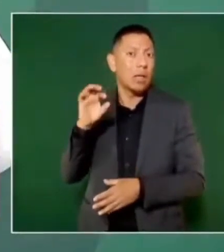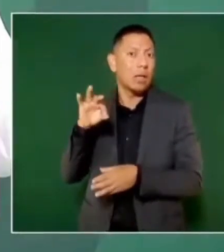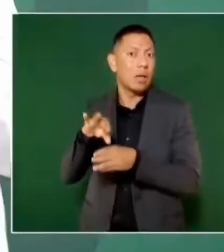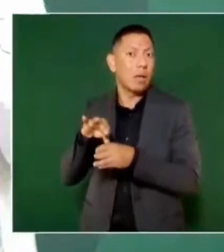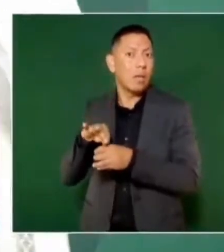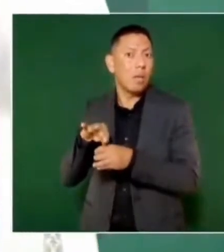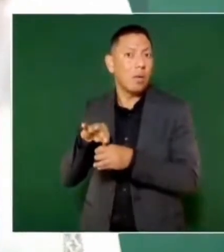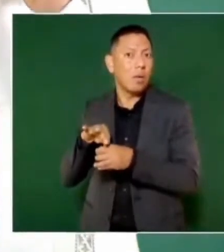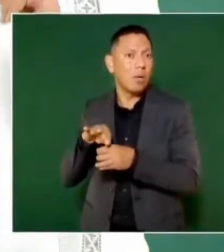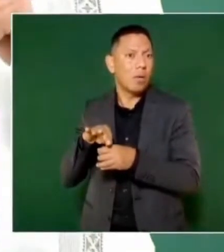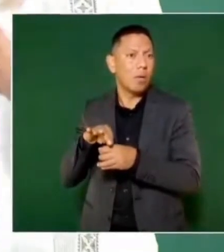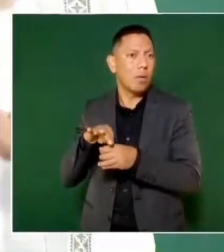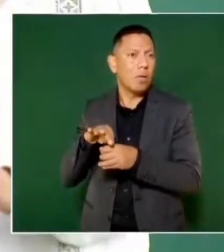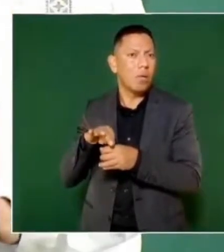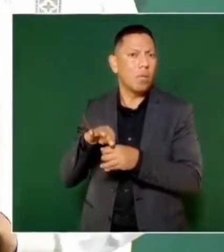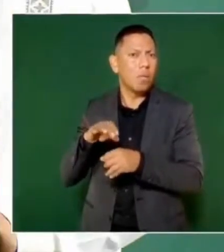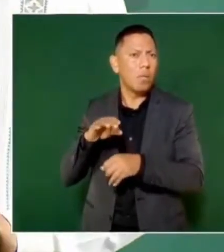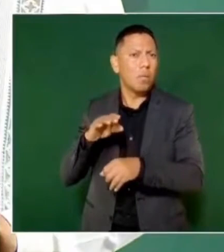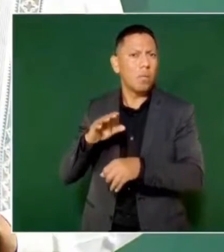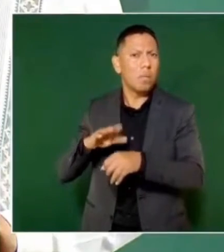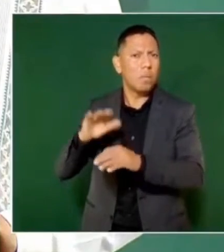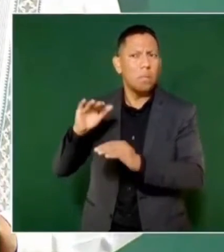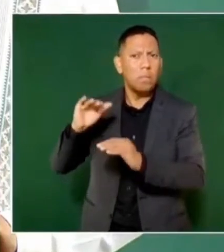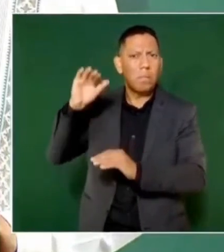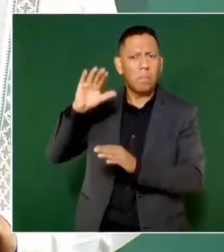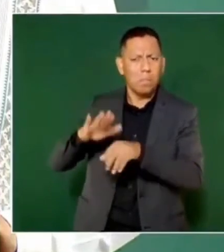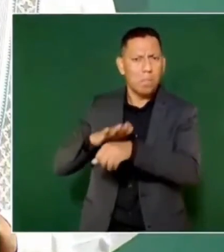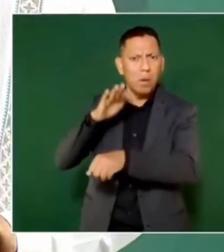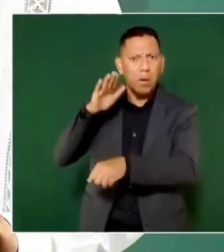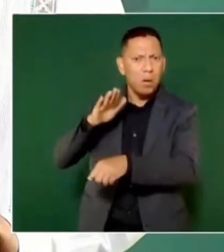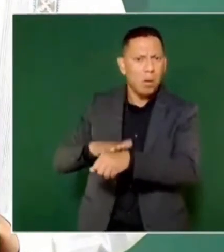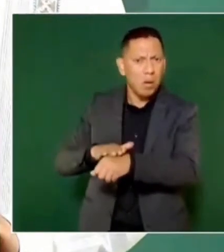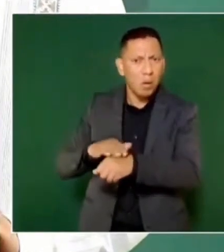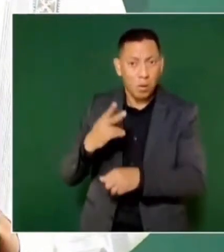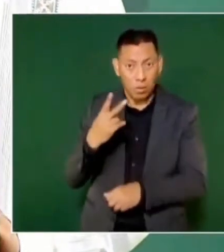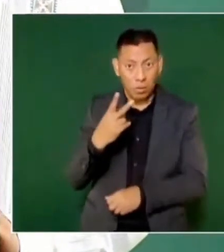son mayoría calificada? No son